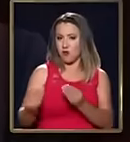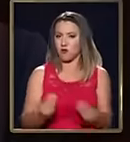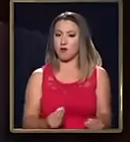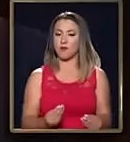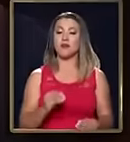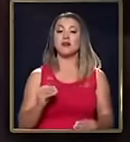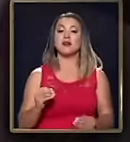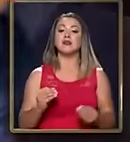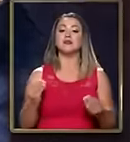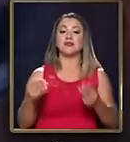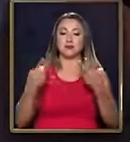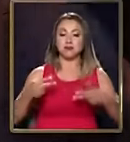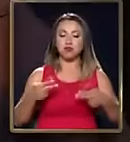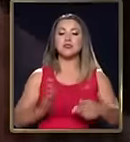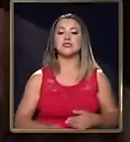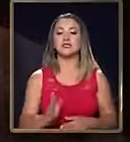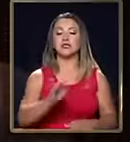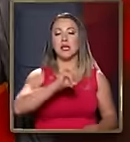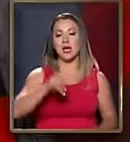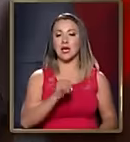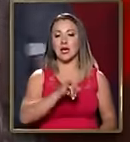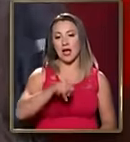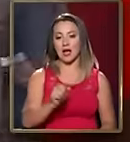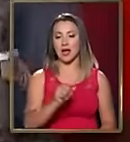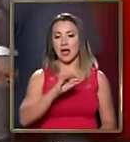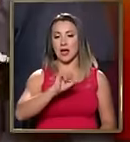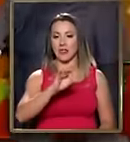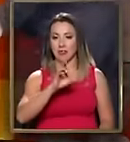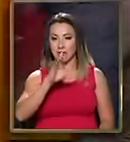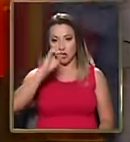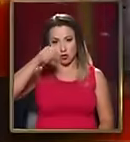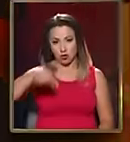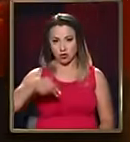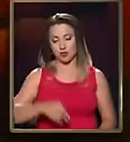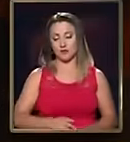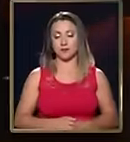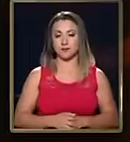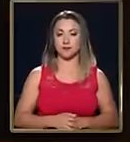Quinta Vergara. Muchas gracias. Sigue, jaja, Calderón.